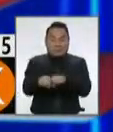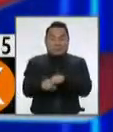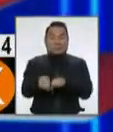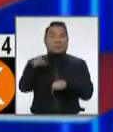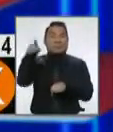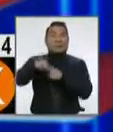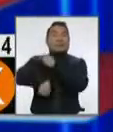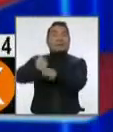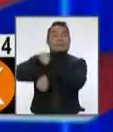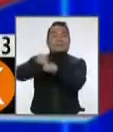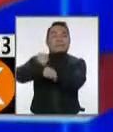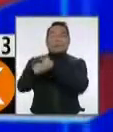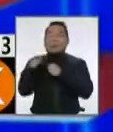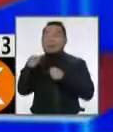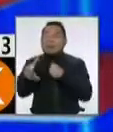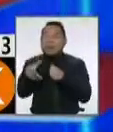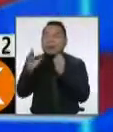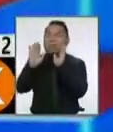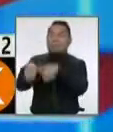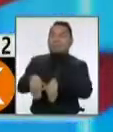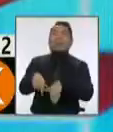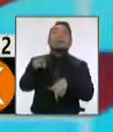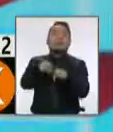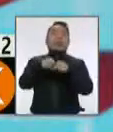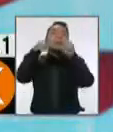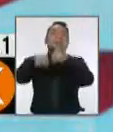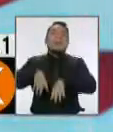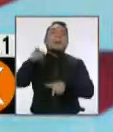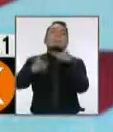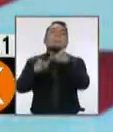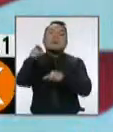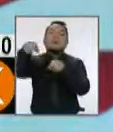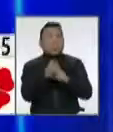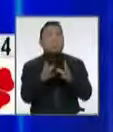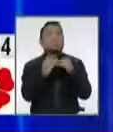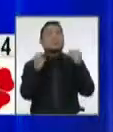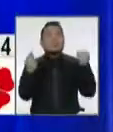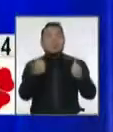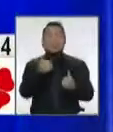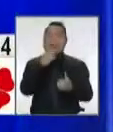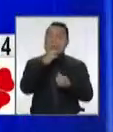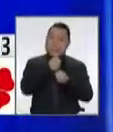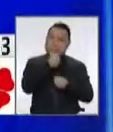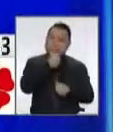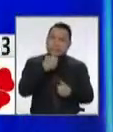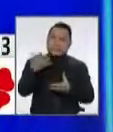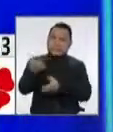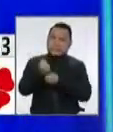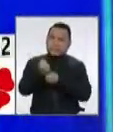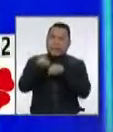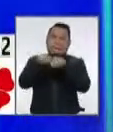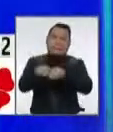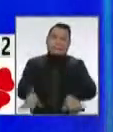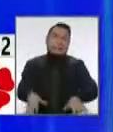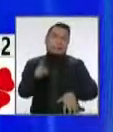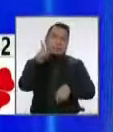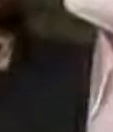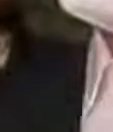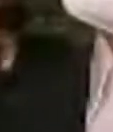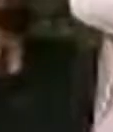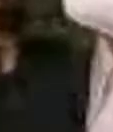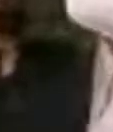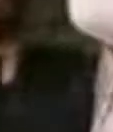Bengolea no le fue tan bien, pero eso sobraba, Gonzalo, pues en la comunicación de sus ideas. Permítanos un minuto,